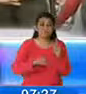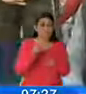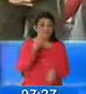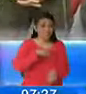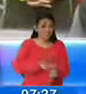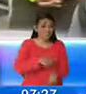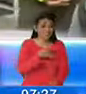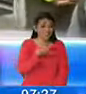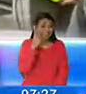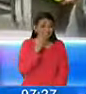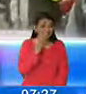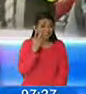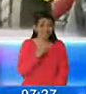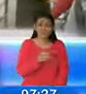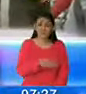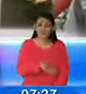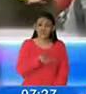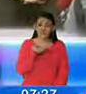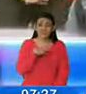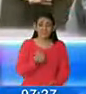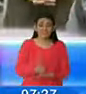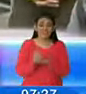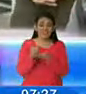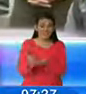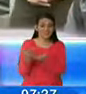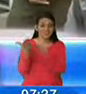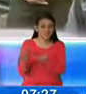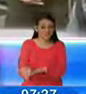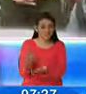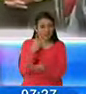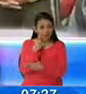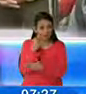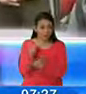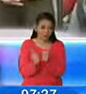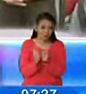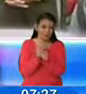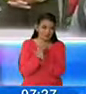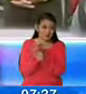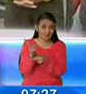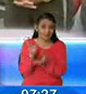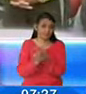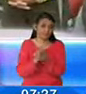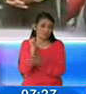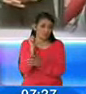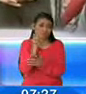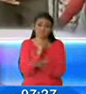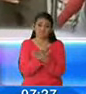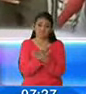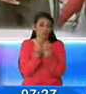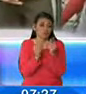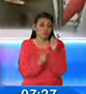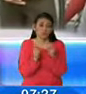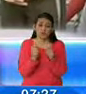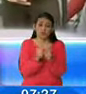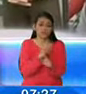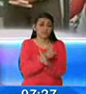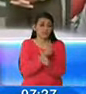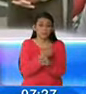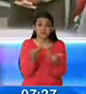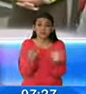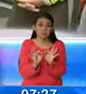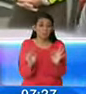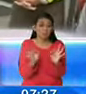me siento muy orgulloso de haberle podido ayudar al señor y a la señora, porque sinceramente hay mucha gente que con discapacidades que no